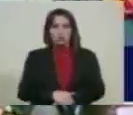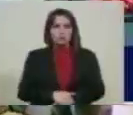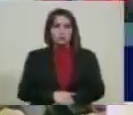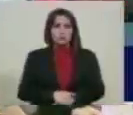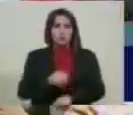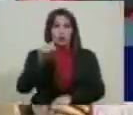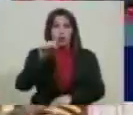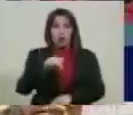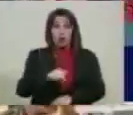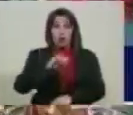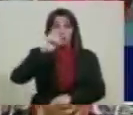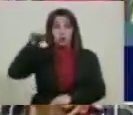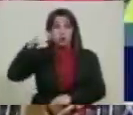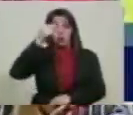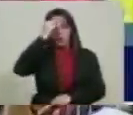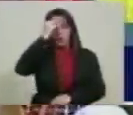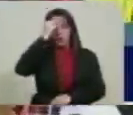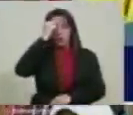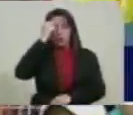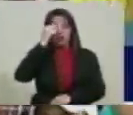Hoy Julio Borges es un magnate